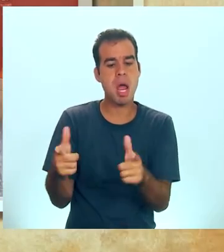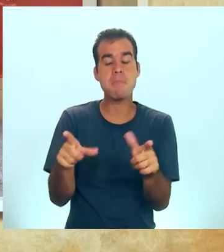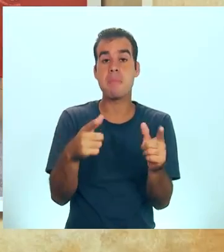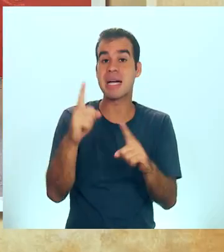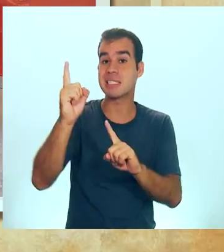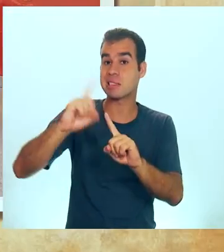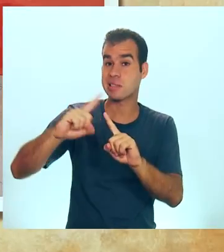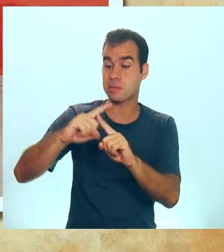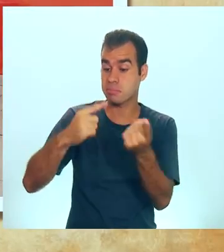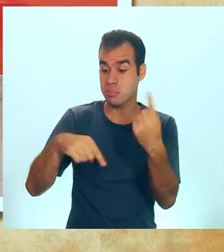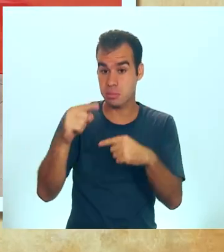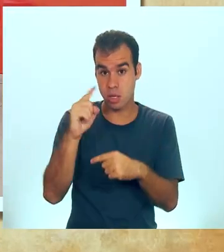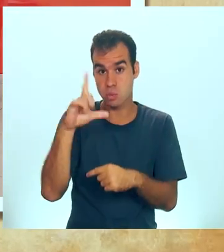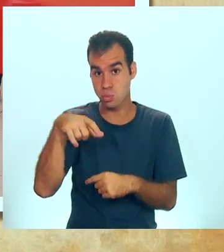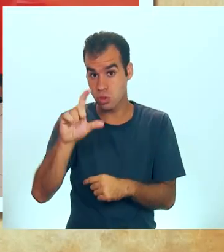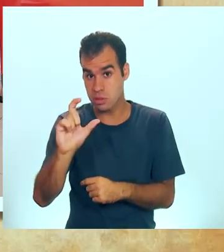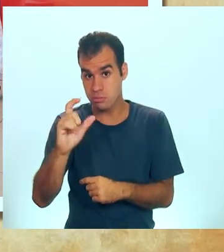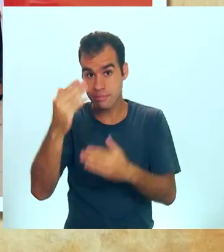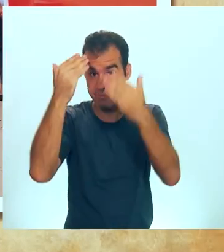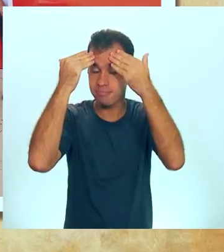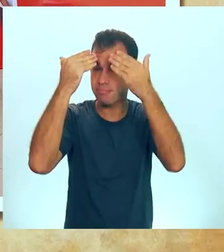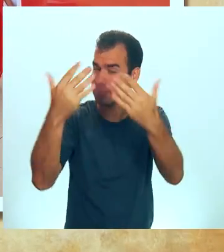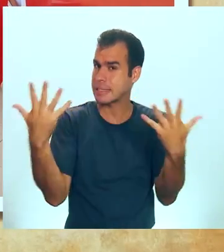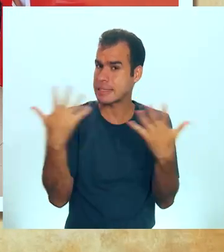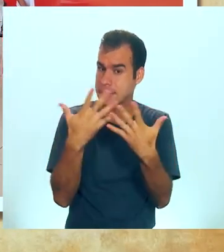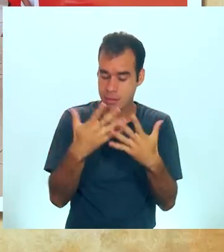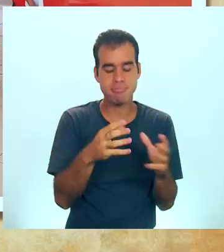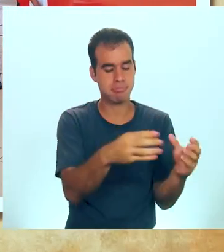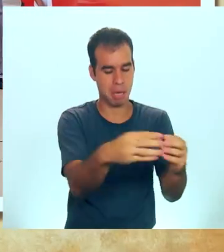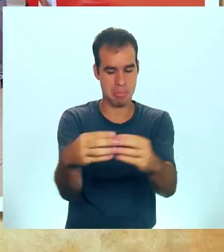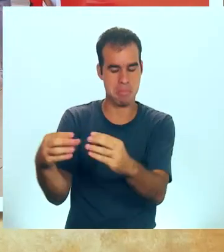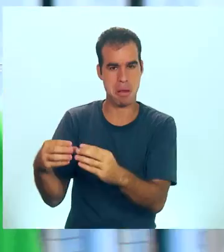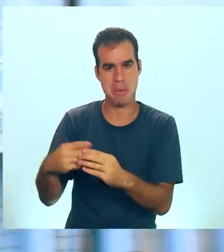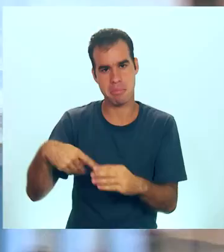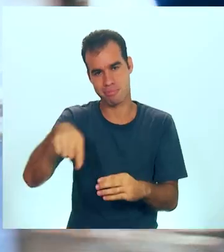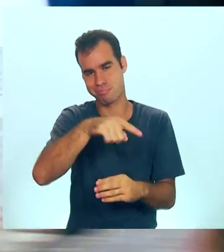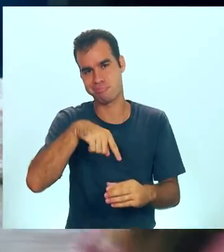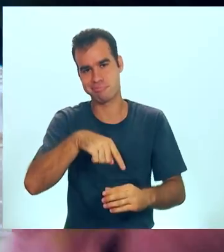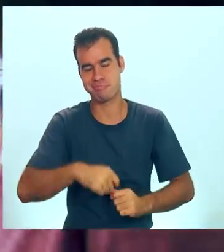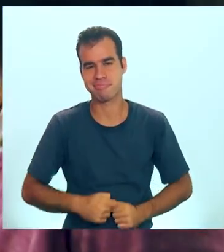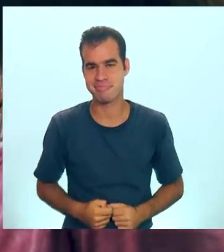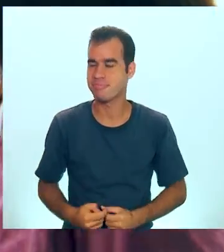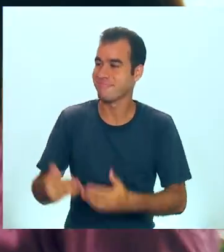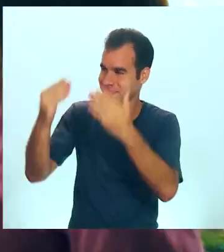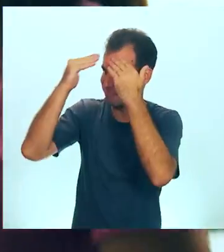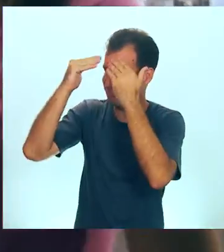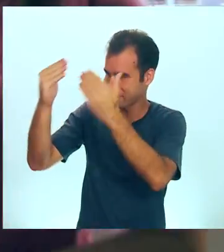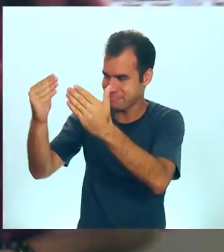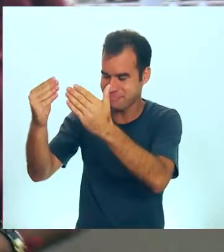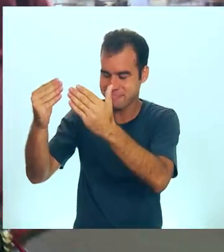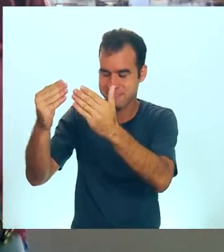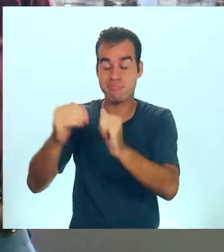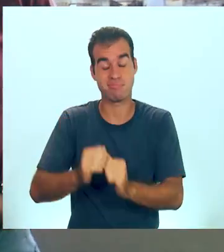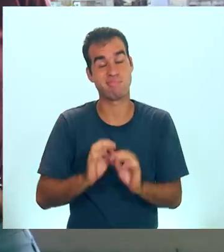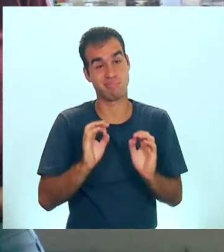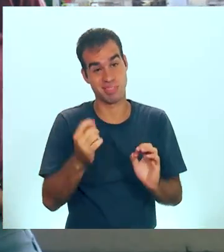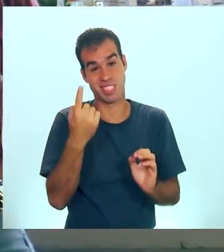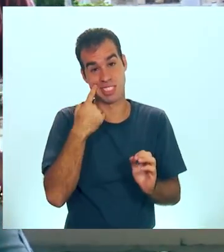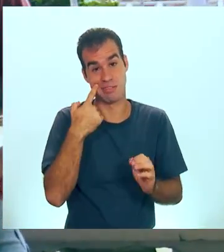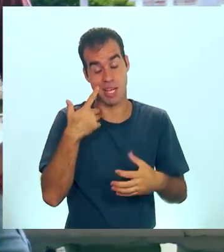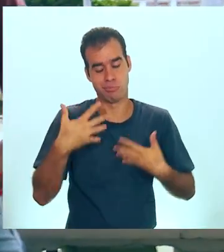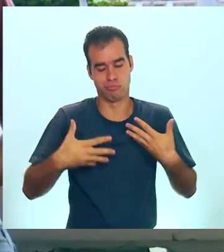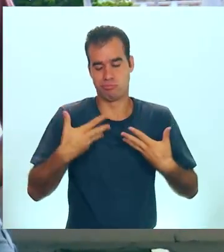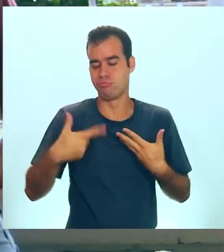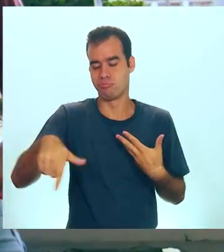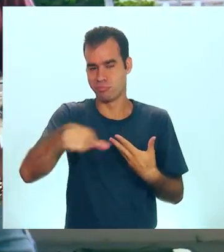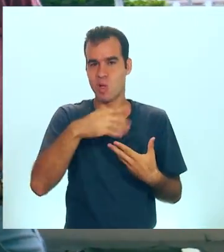tareas fundamentales de la juventud gracias a la constitución de estas brigadas Jóvenes por la Vida en el territorio. Muchísimas gracias, Yalier. Orgullo de la ciudad de Cienfuegos es